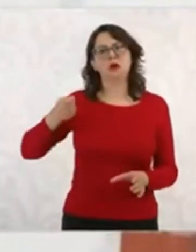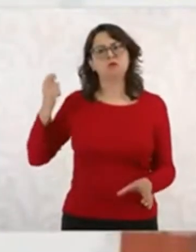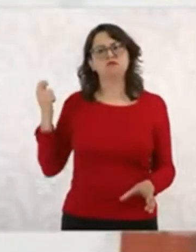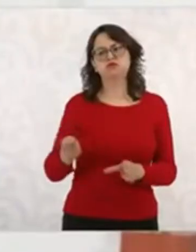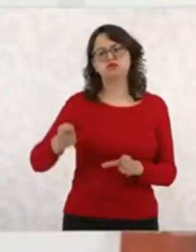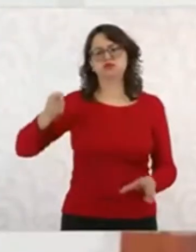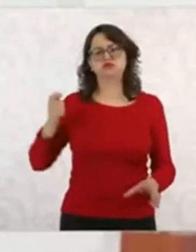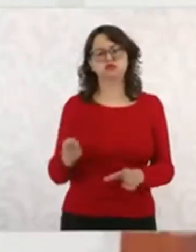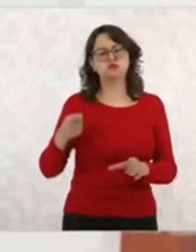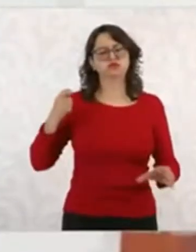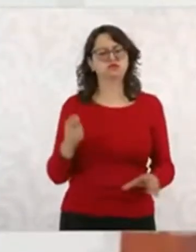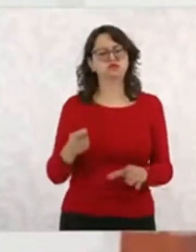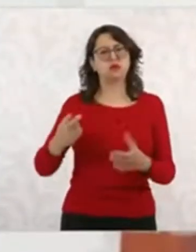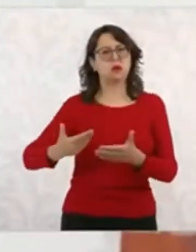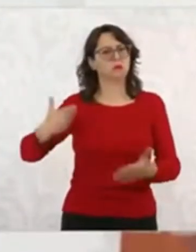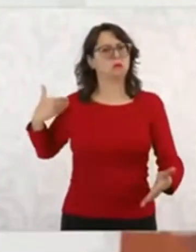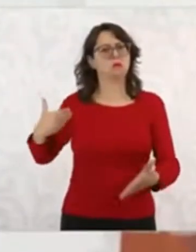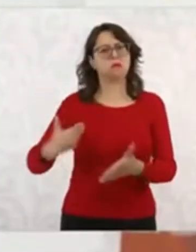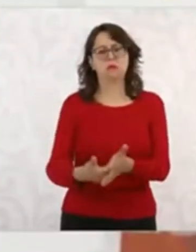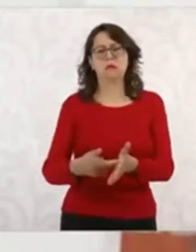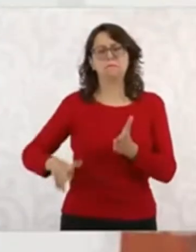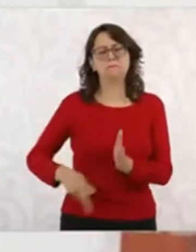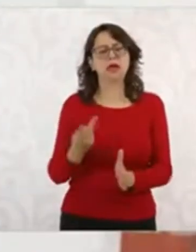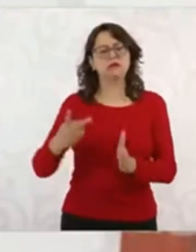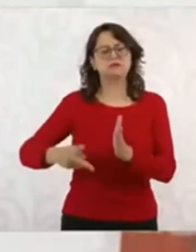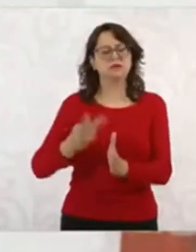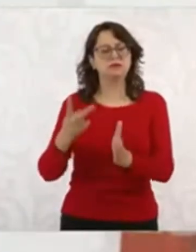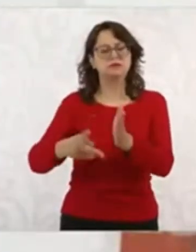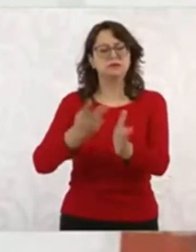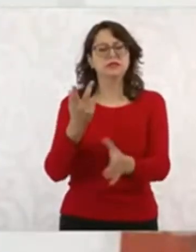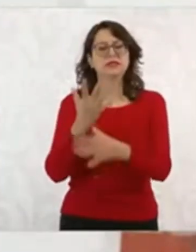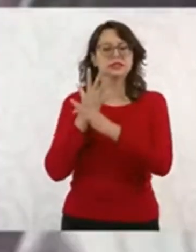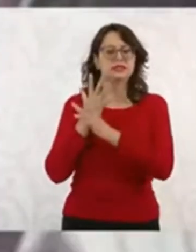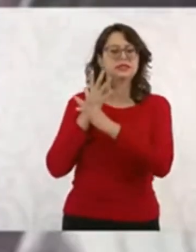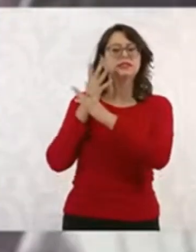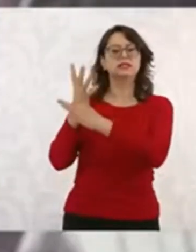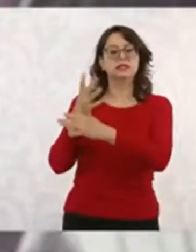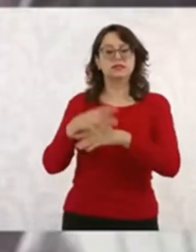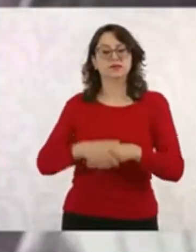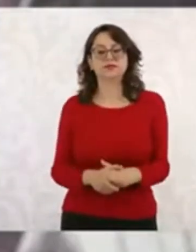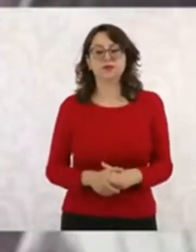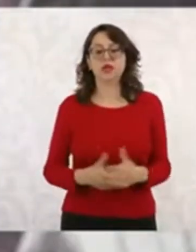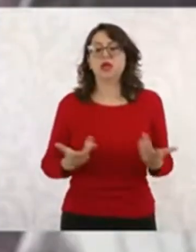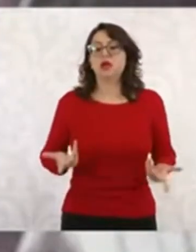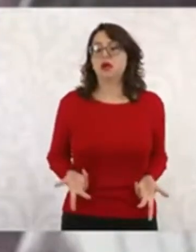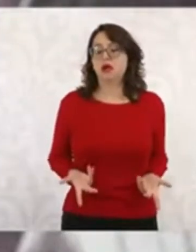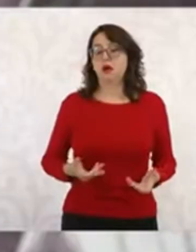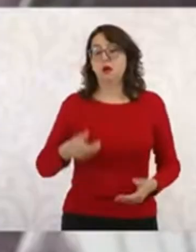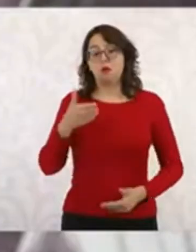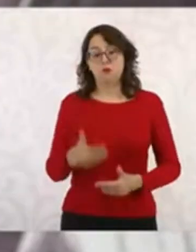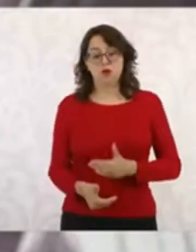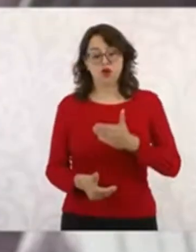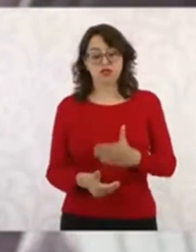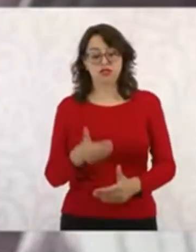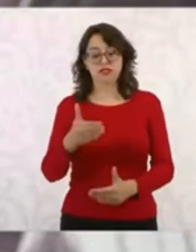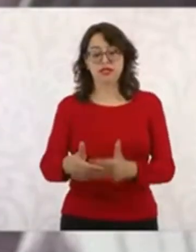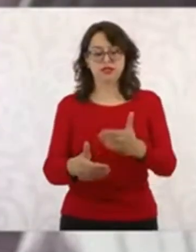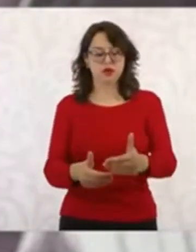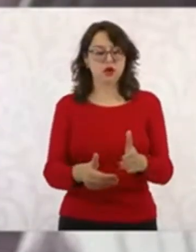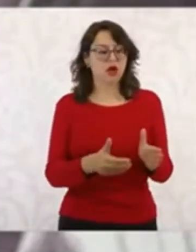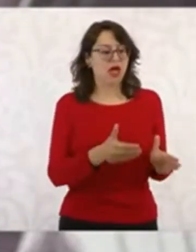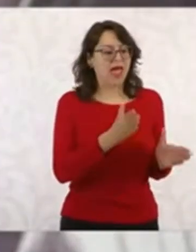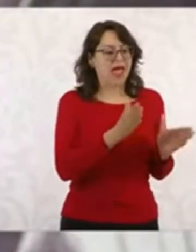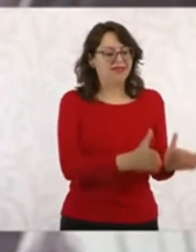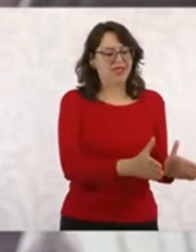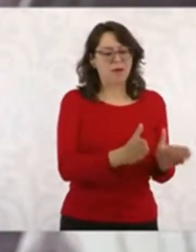donde ha dicho lo siguiente. Lo primero, que un proceso está conformado por diferentes actos y etapas que están